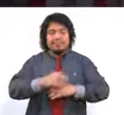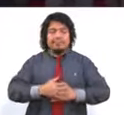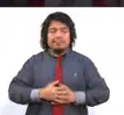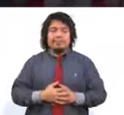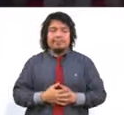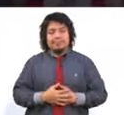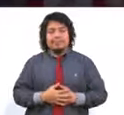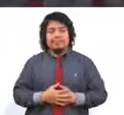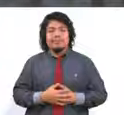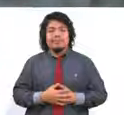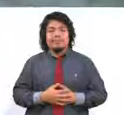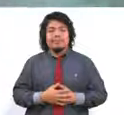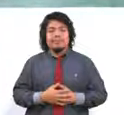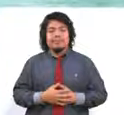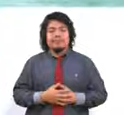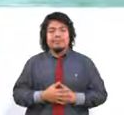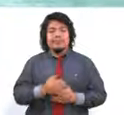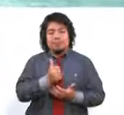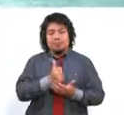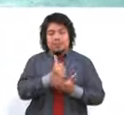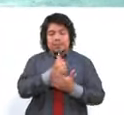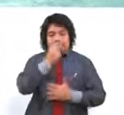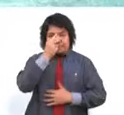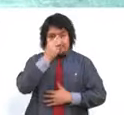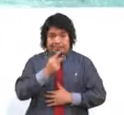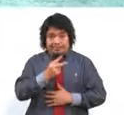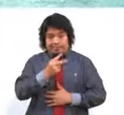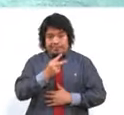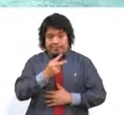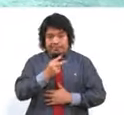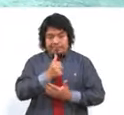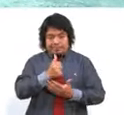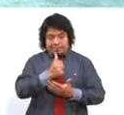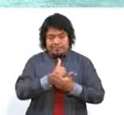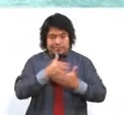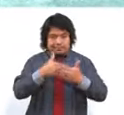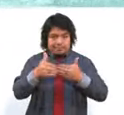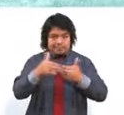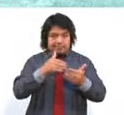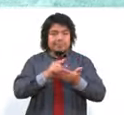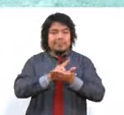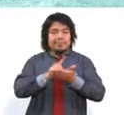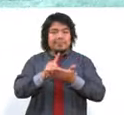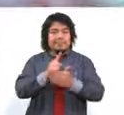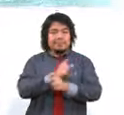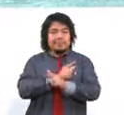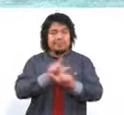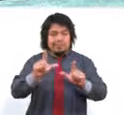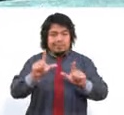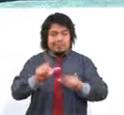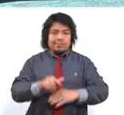una excelente tarde. Ciudad de México, ciudad innovadora y de derechos.